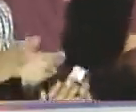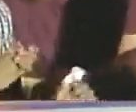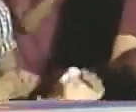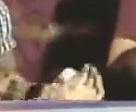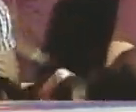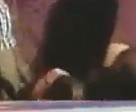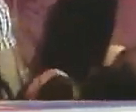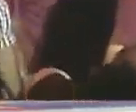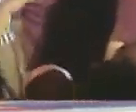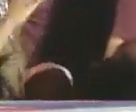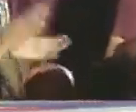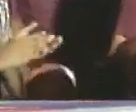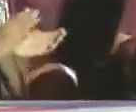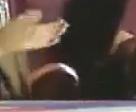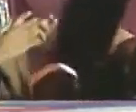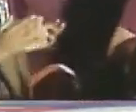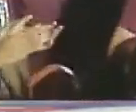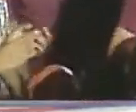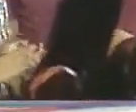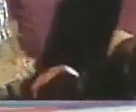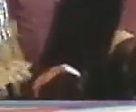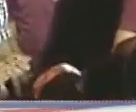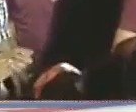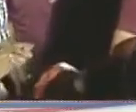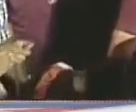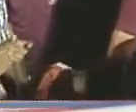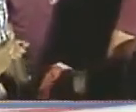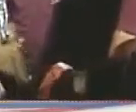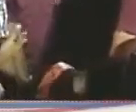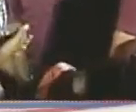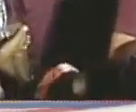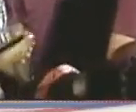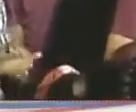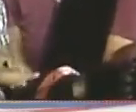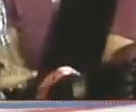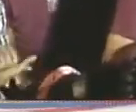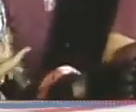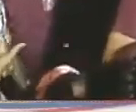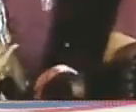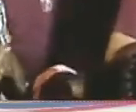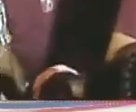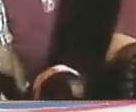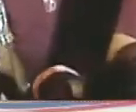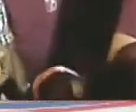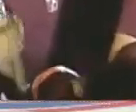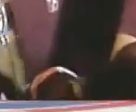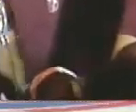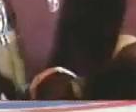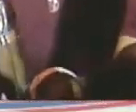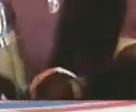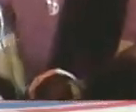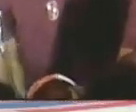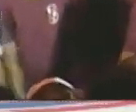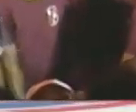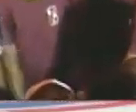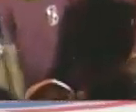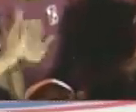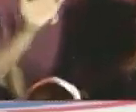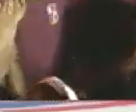Quiero enviar un saludo muy especial al pueblo de